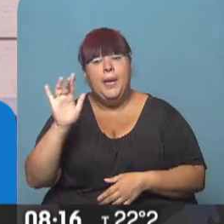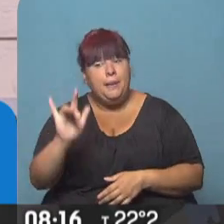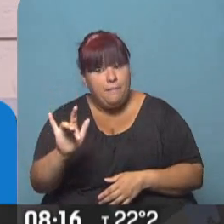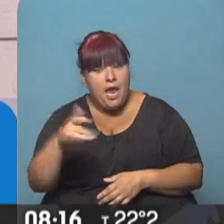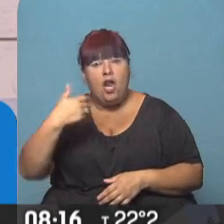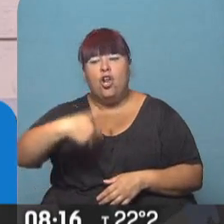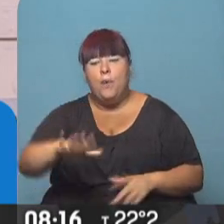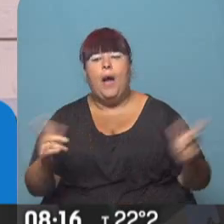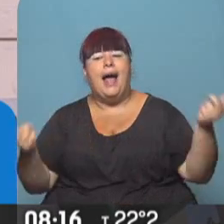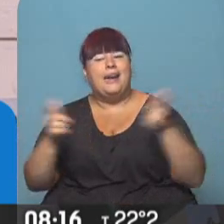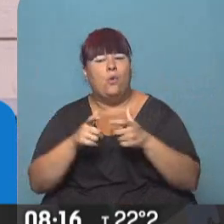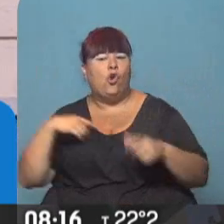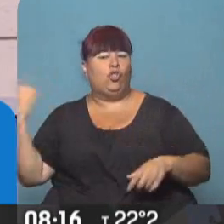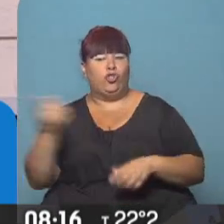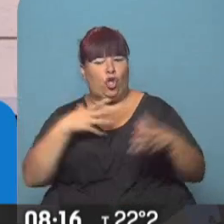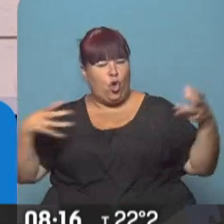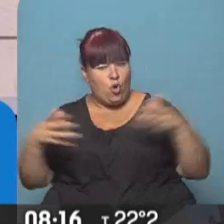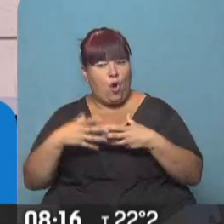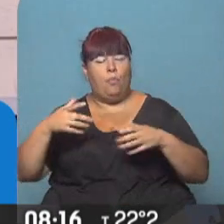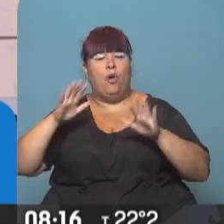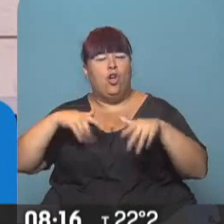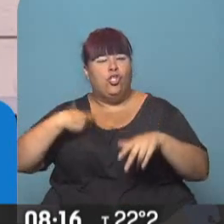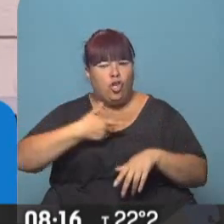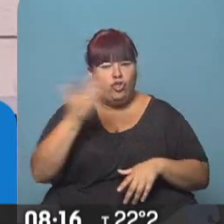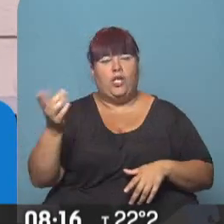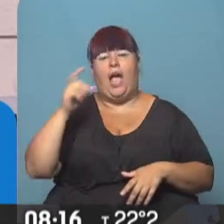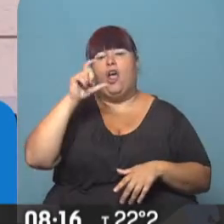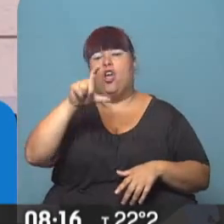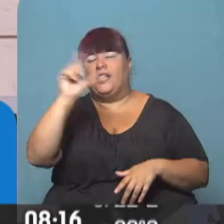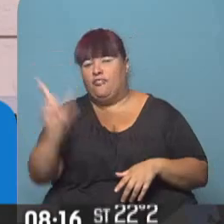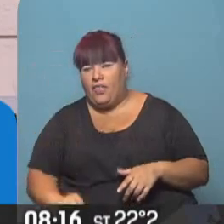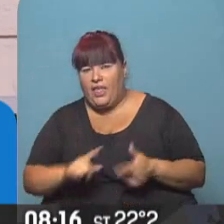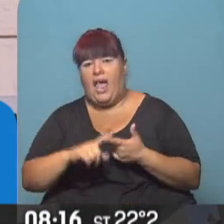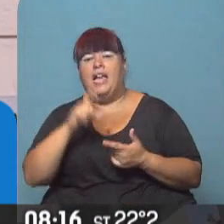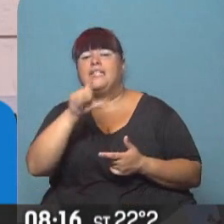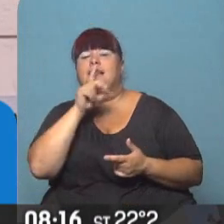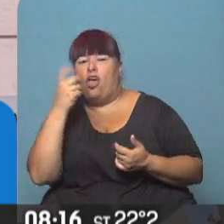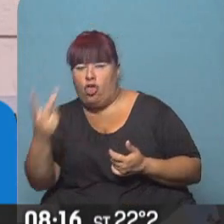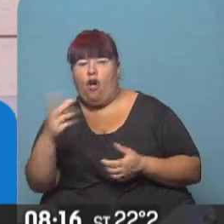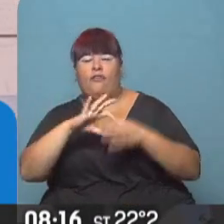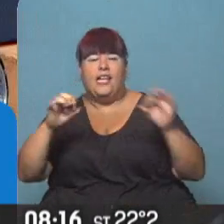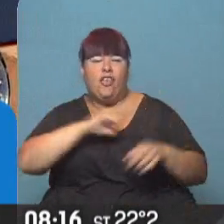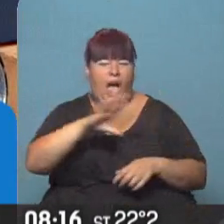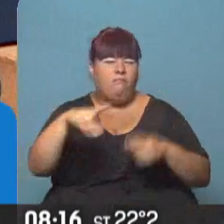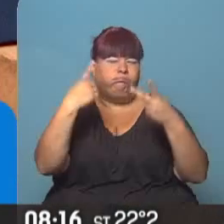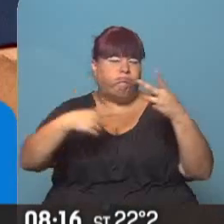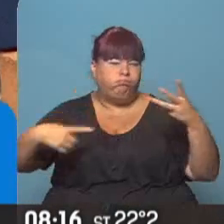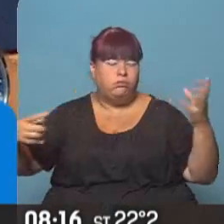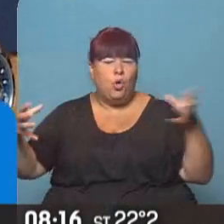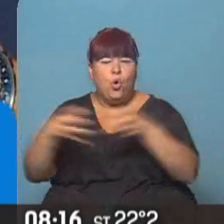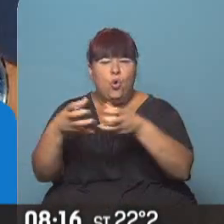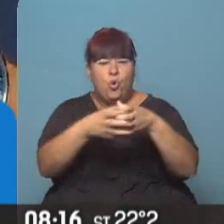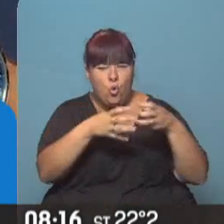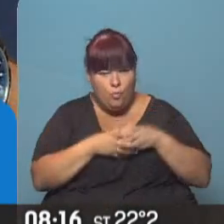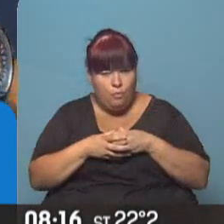una reunión de todos los sectores, movimientos sociales, los compañeros de la Corriente Federal, la 2CTA, la Federación Agraria, bueno, un montón de sectores